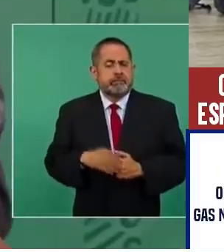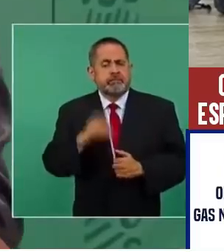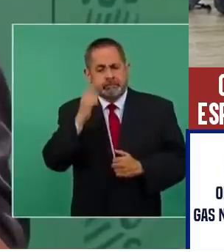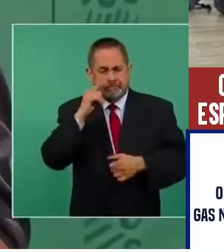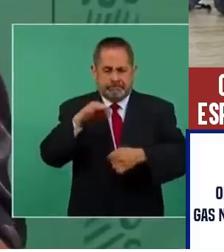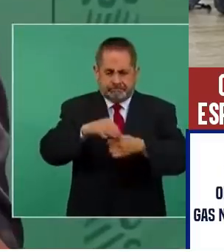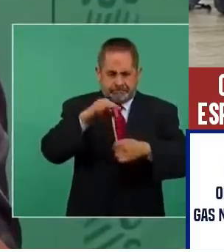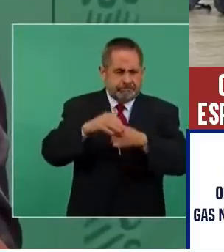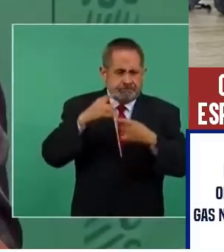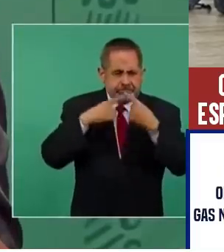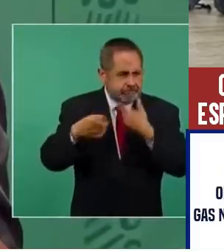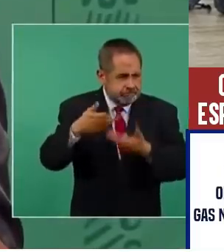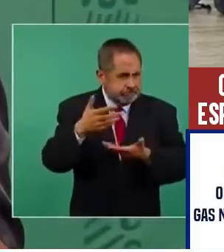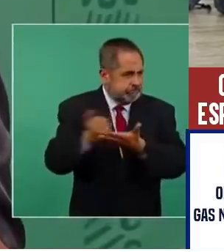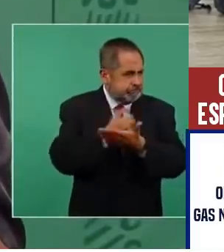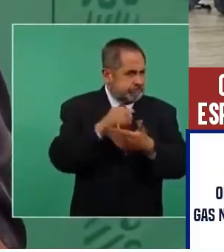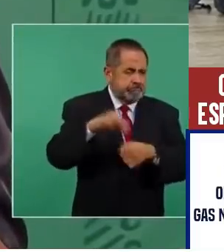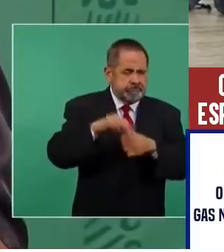y que haya elecciones,